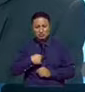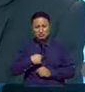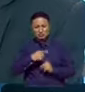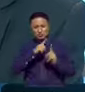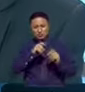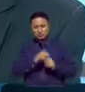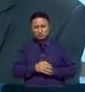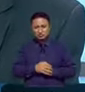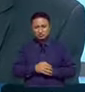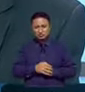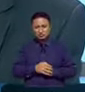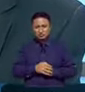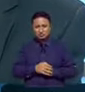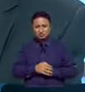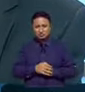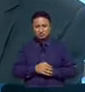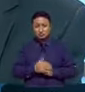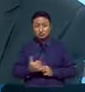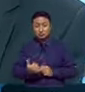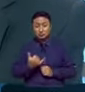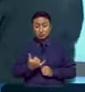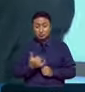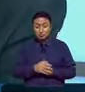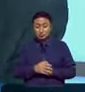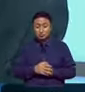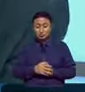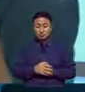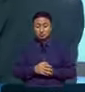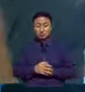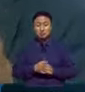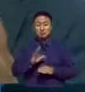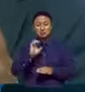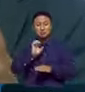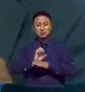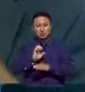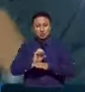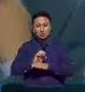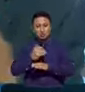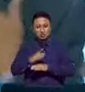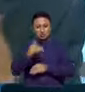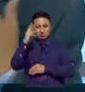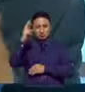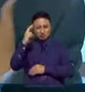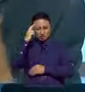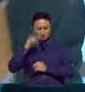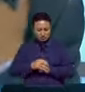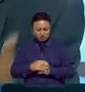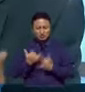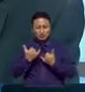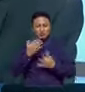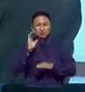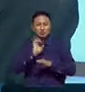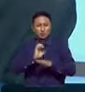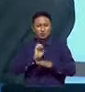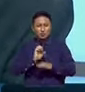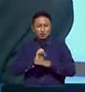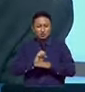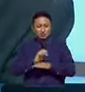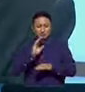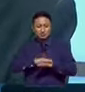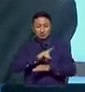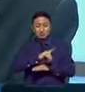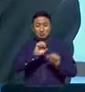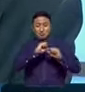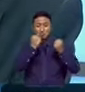es que realmente el precio que está pagando el país, yo creo que es una reflexión que se hace a nivel nacional, el precio que el país está pagando, no haber tenido una asamblea